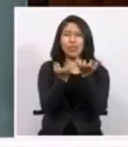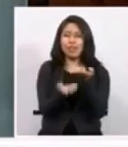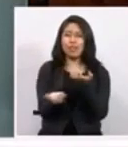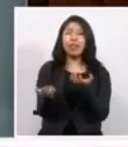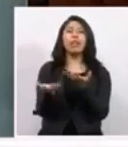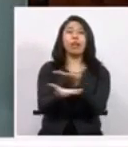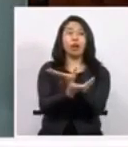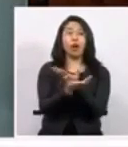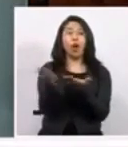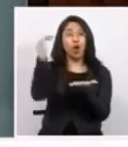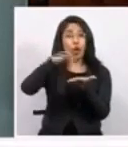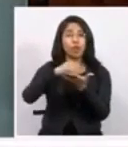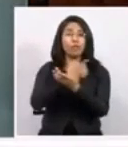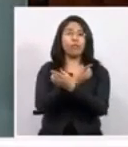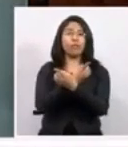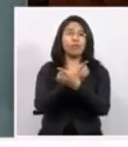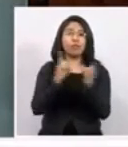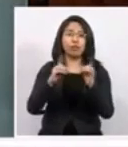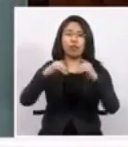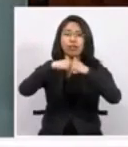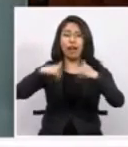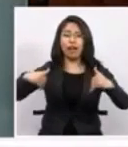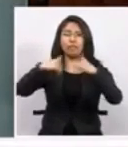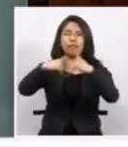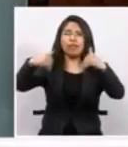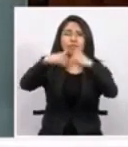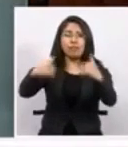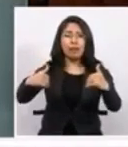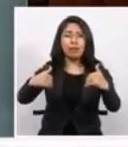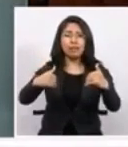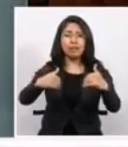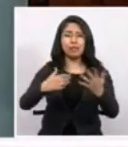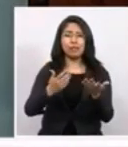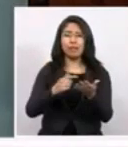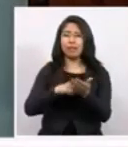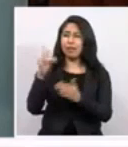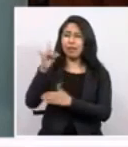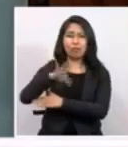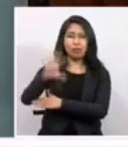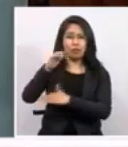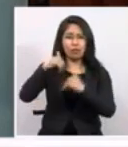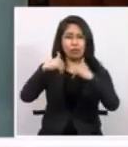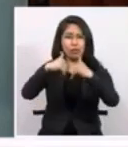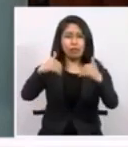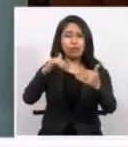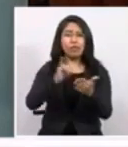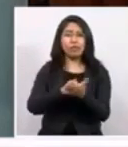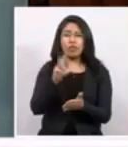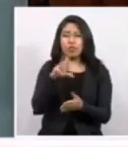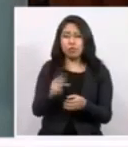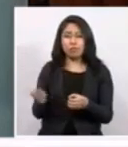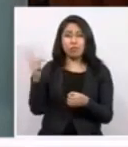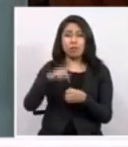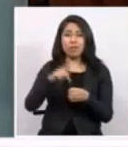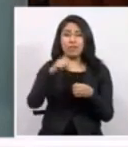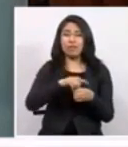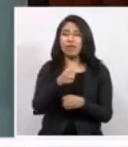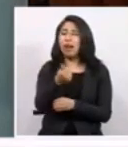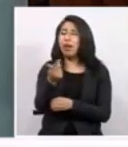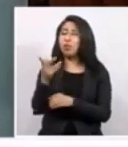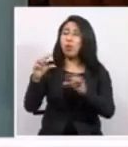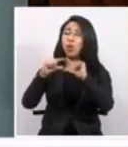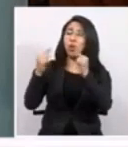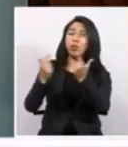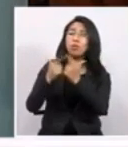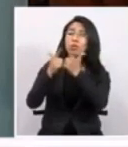la democracia excluyente, mutiladora de nuestra plurinacionalidad, en la que no participen aquellas